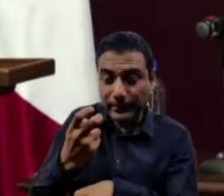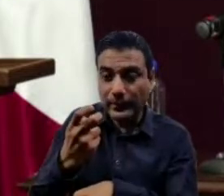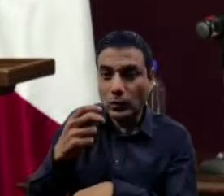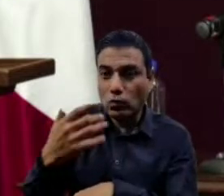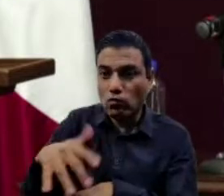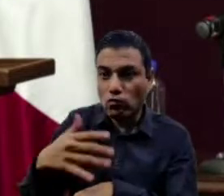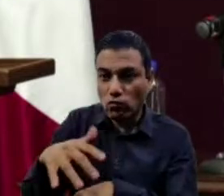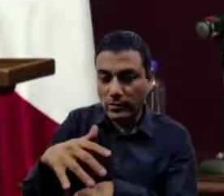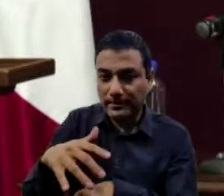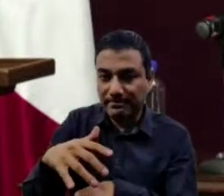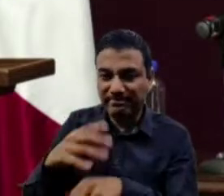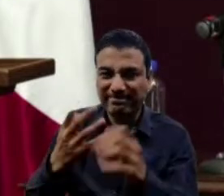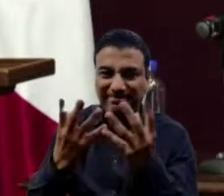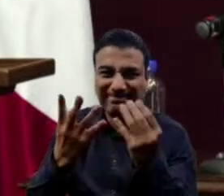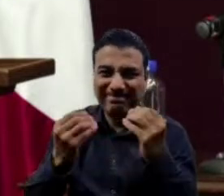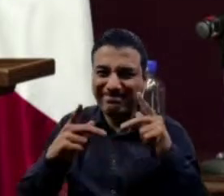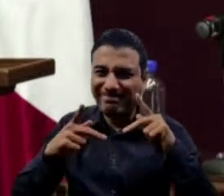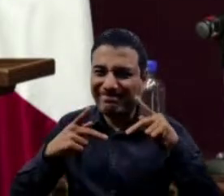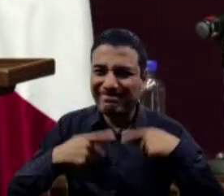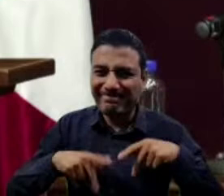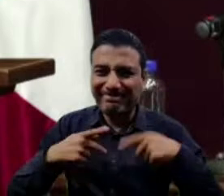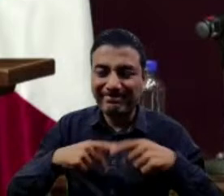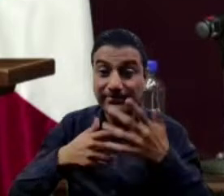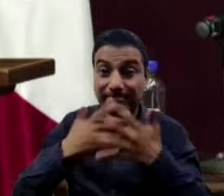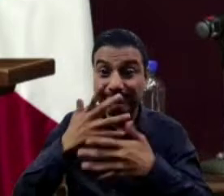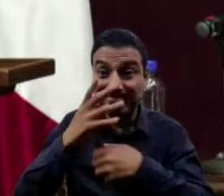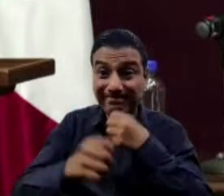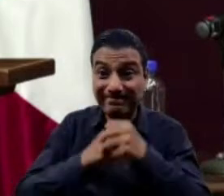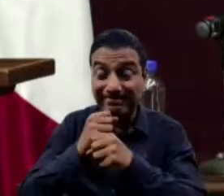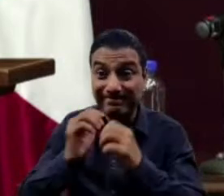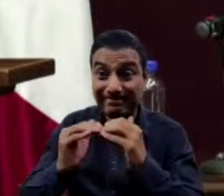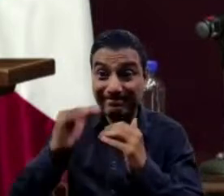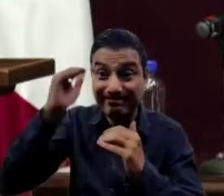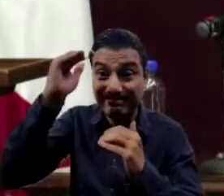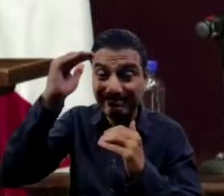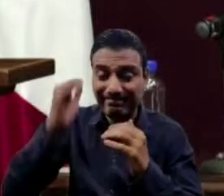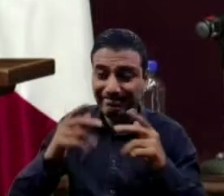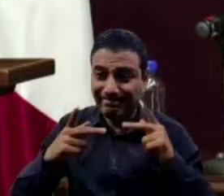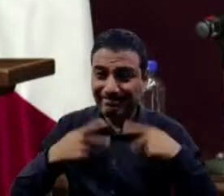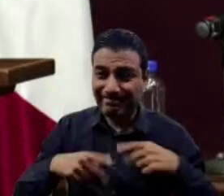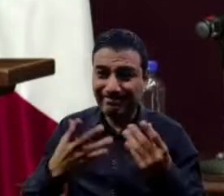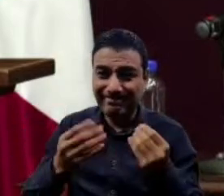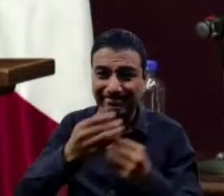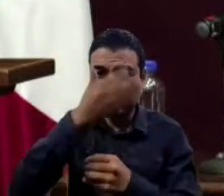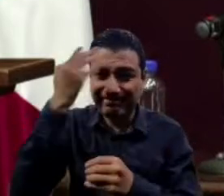población analfabeta de 15 años y más con mayor número de personas analfabetas.